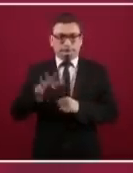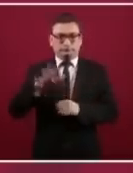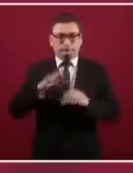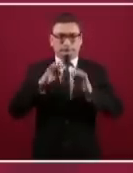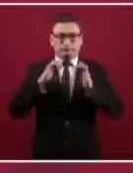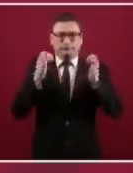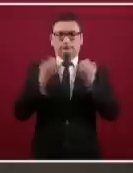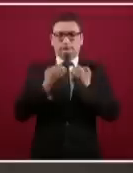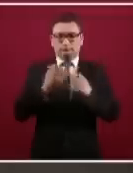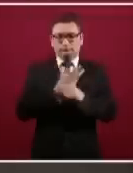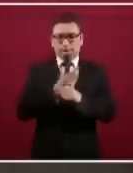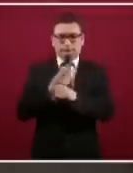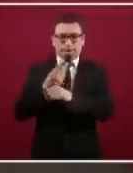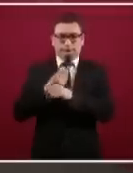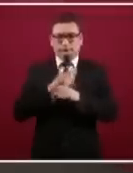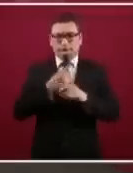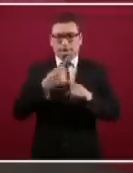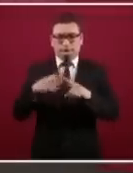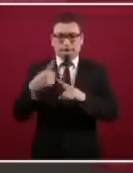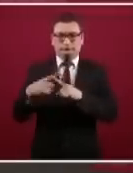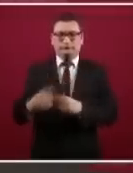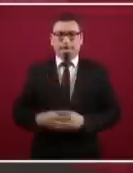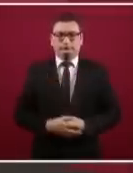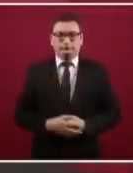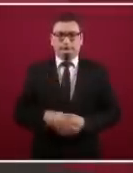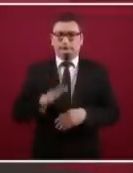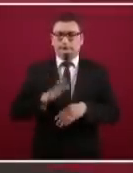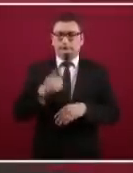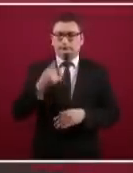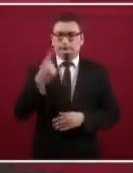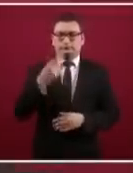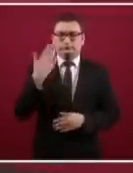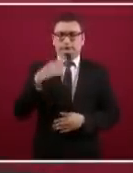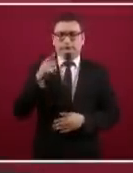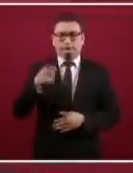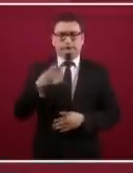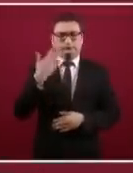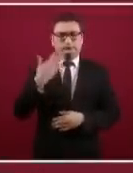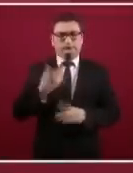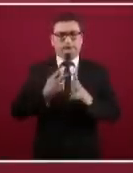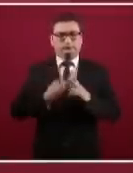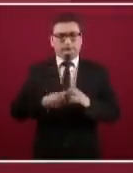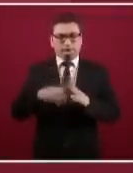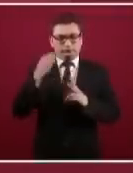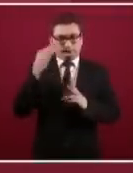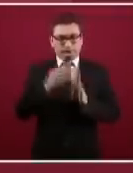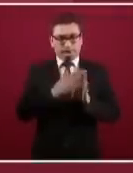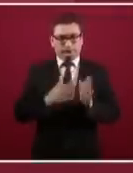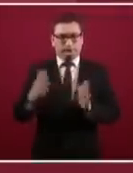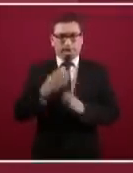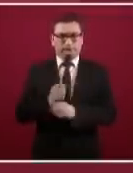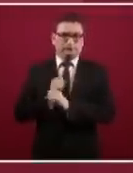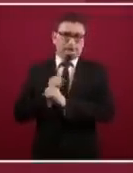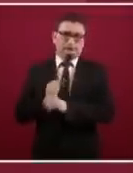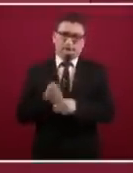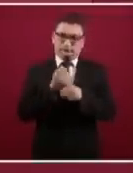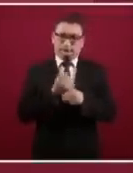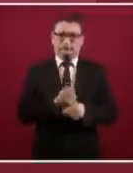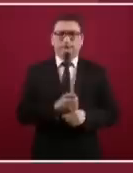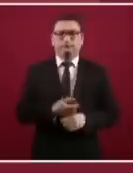la rehabilitación que se hizo al estadio, porque inicia la temporada de béisbol del